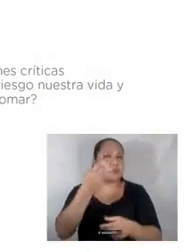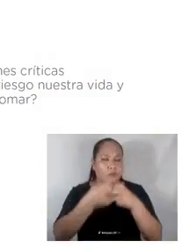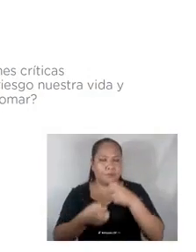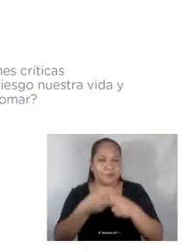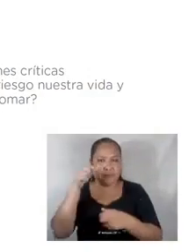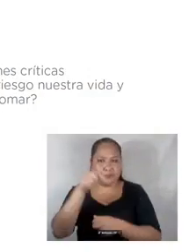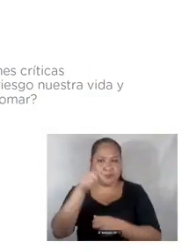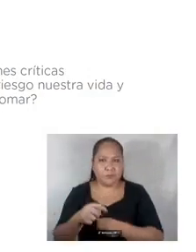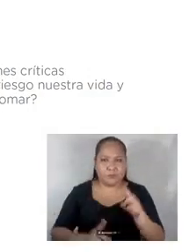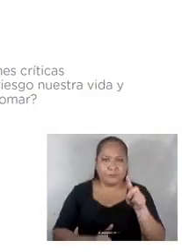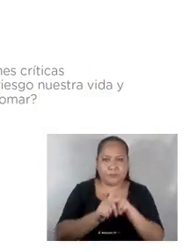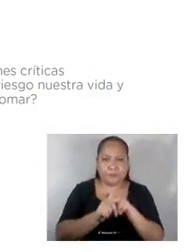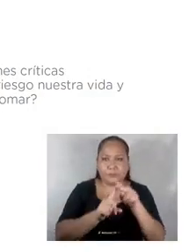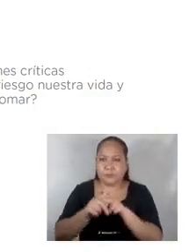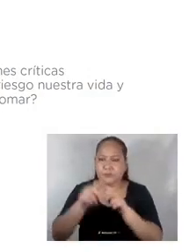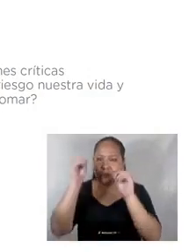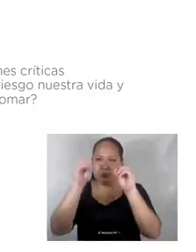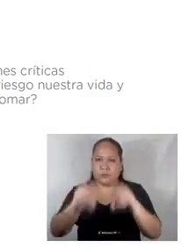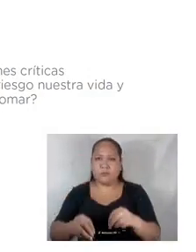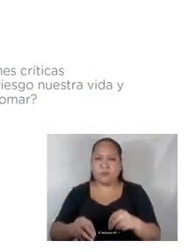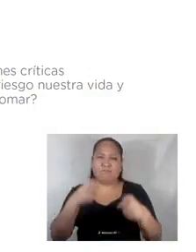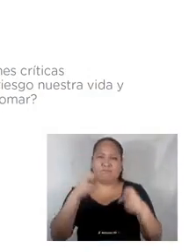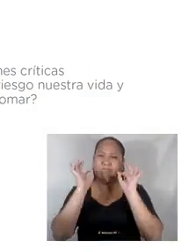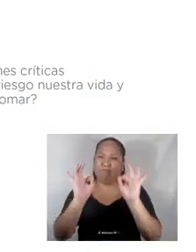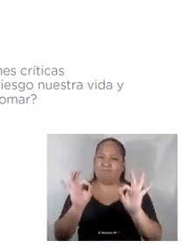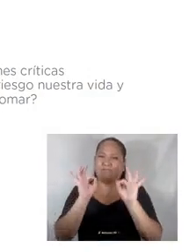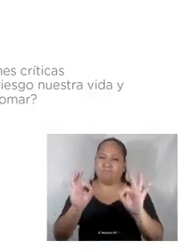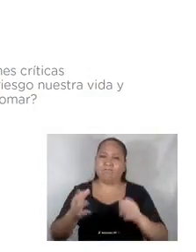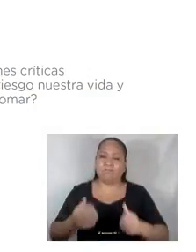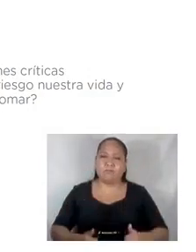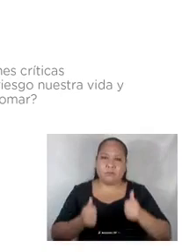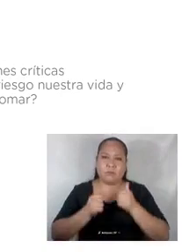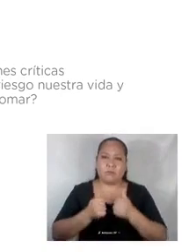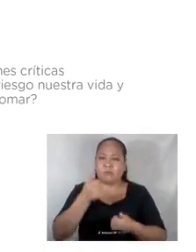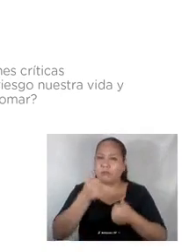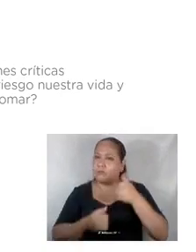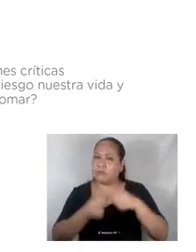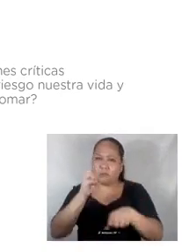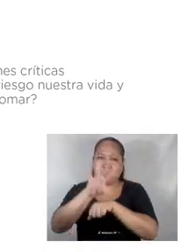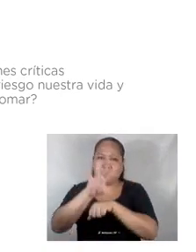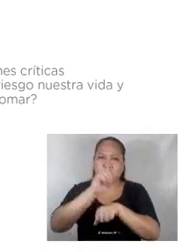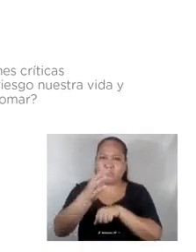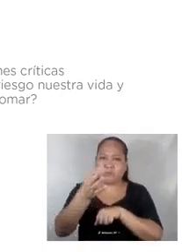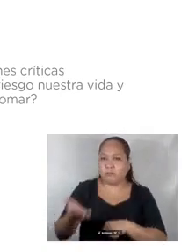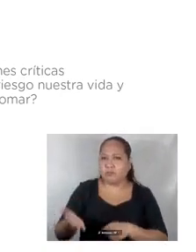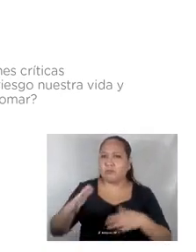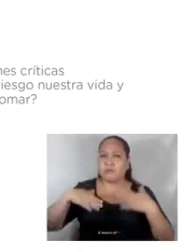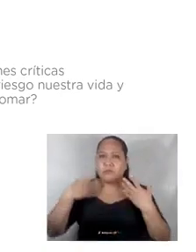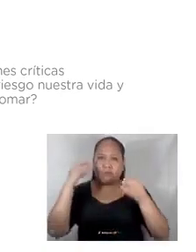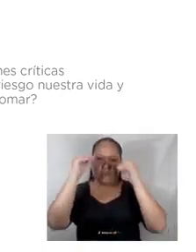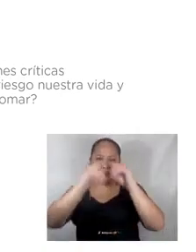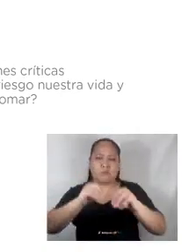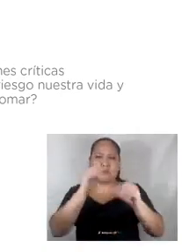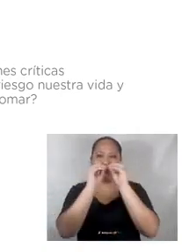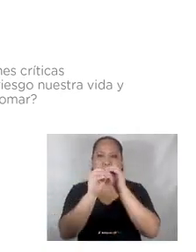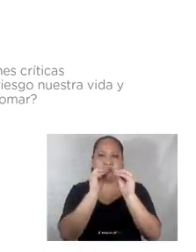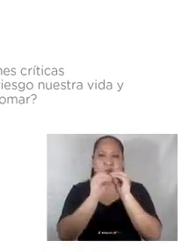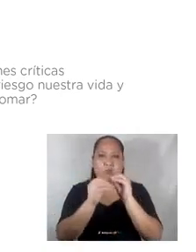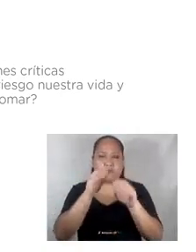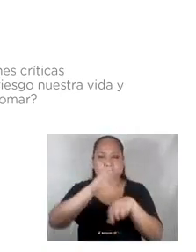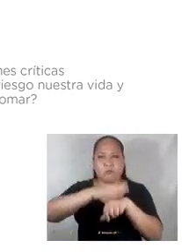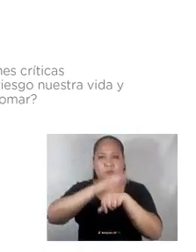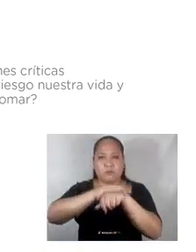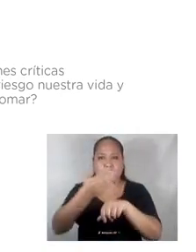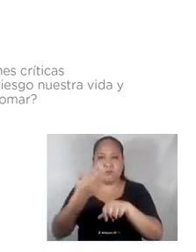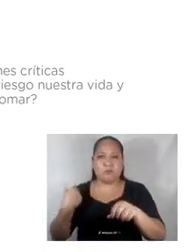están poniendo en riesgo nuestra vida y qué medidas, qué recomendaciones podemos tomar en cuenta para la prevención